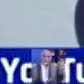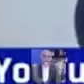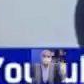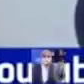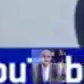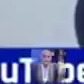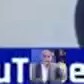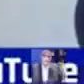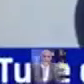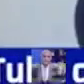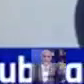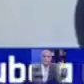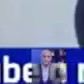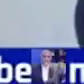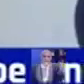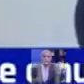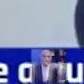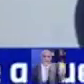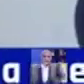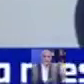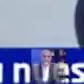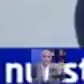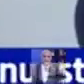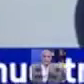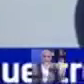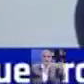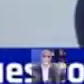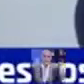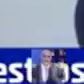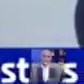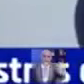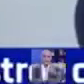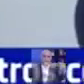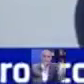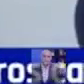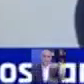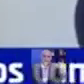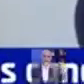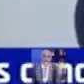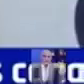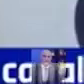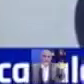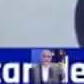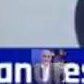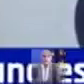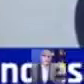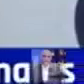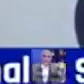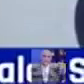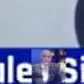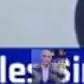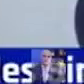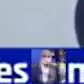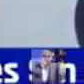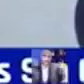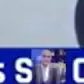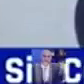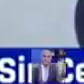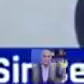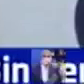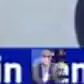otra cosa más que blindar las obras públicas, estas mega obras, este trabajo que va